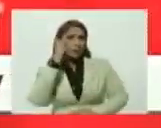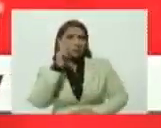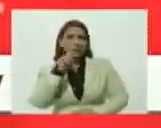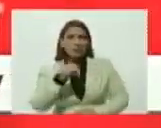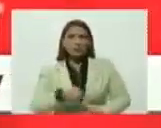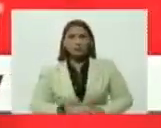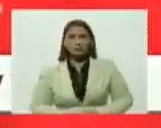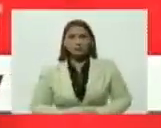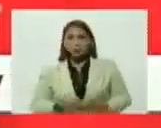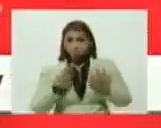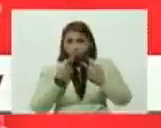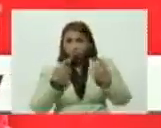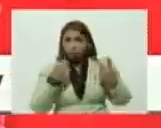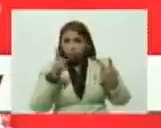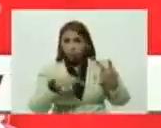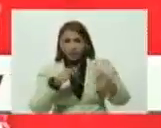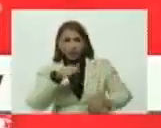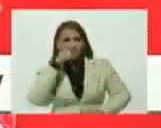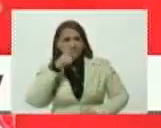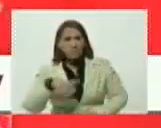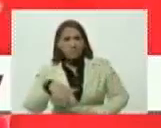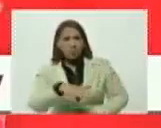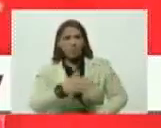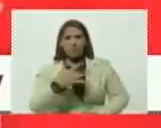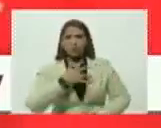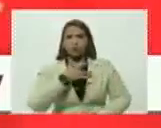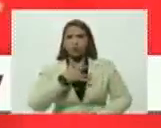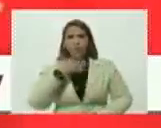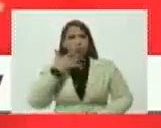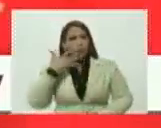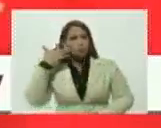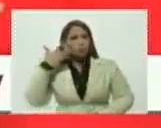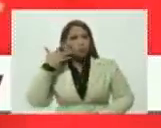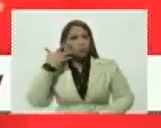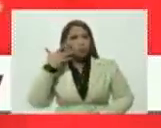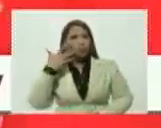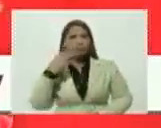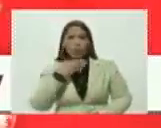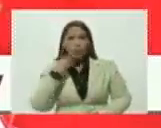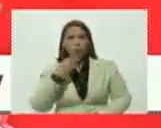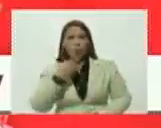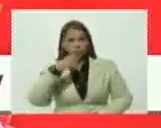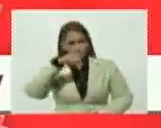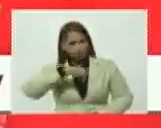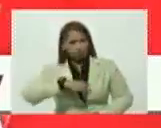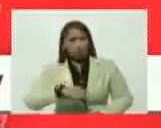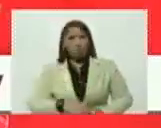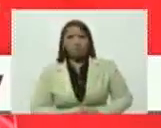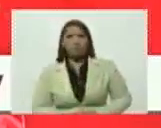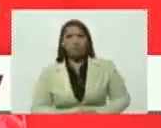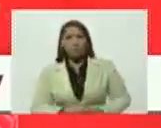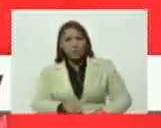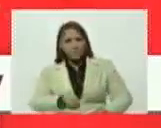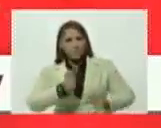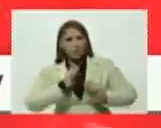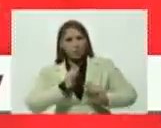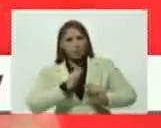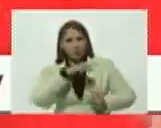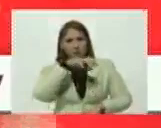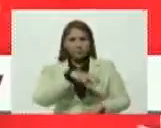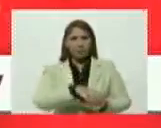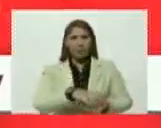presidente, decirle que también ese pueblo hoy se siente orgulloso de que sea una joven cojedeña quien vaya a asumir las riendas del